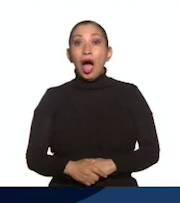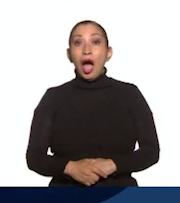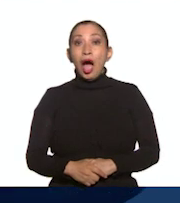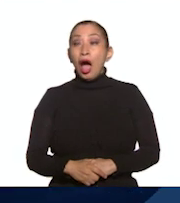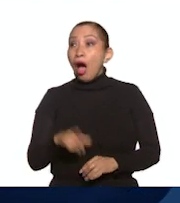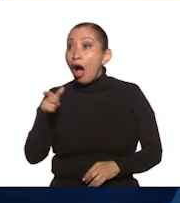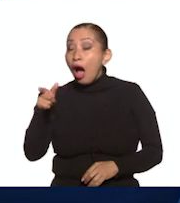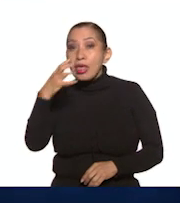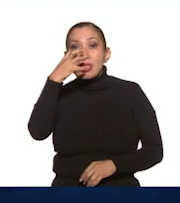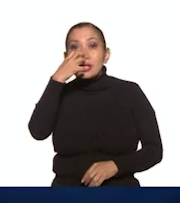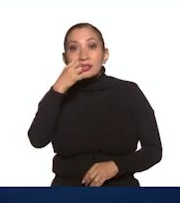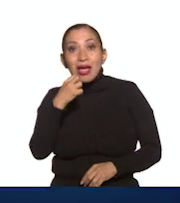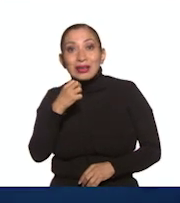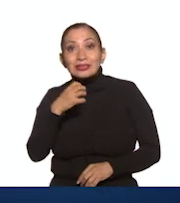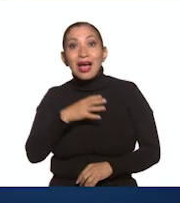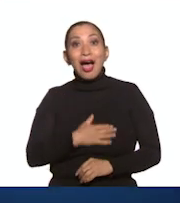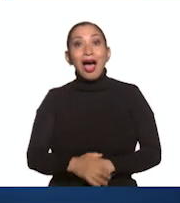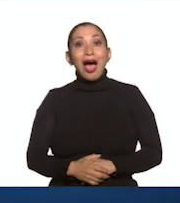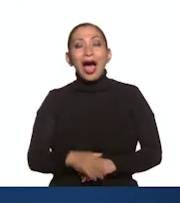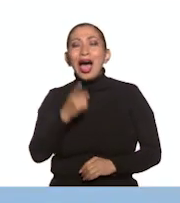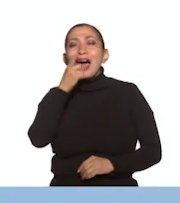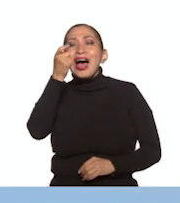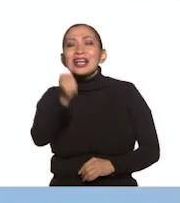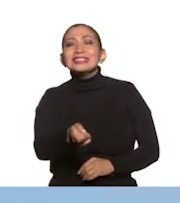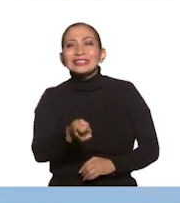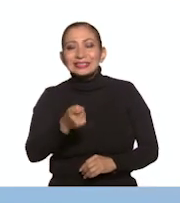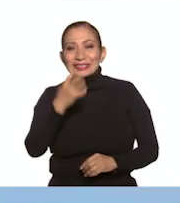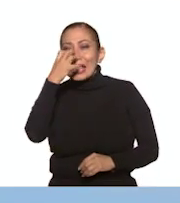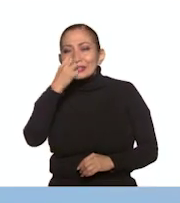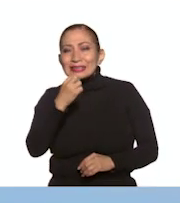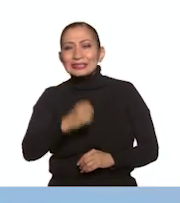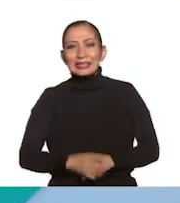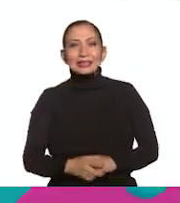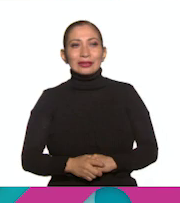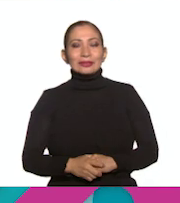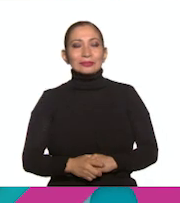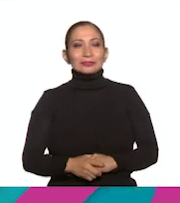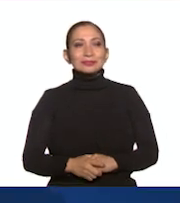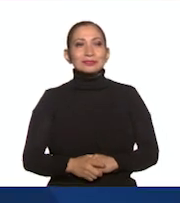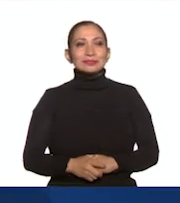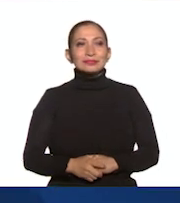¡Te salió tristeza! Vamos a ver qué dice. A ver, ¿qué dice?